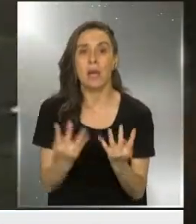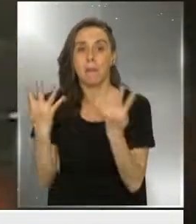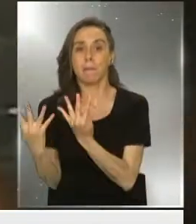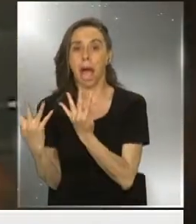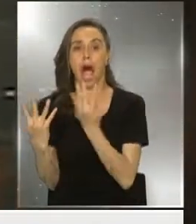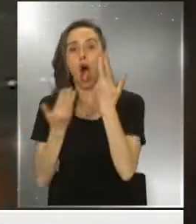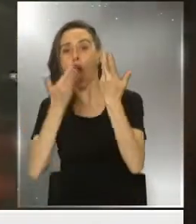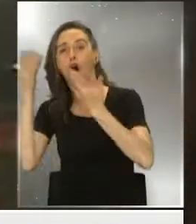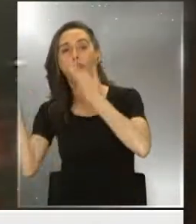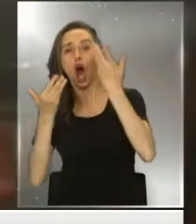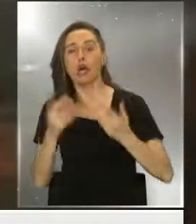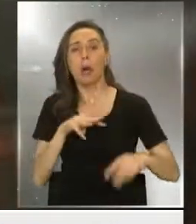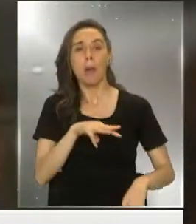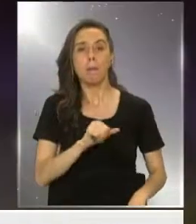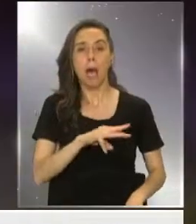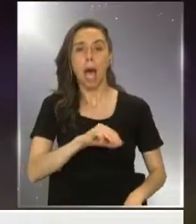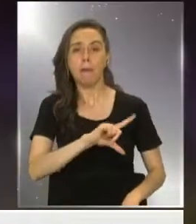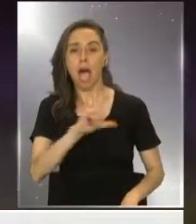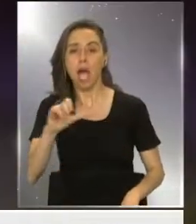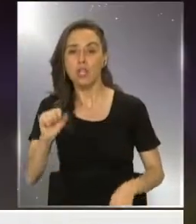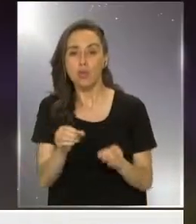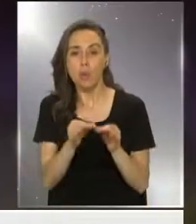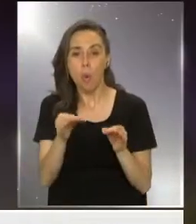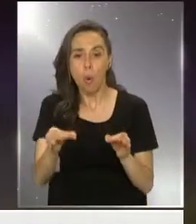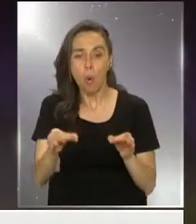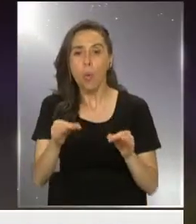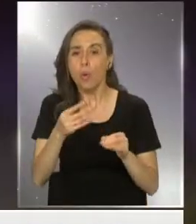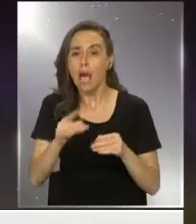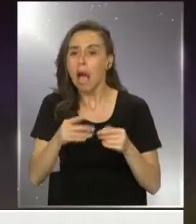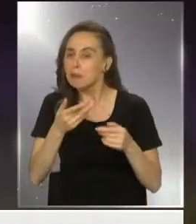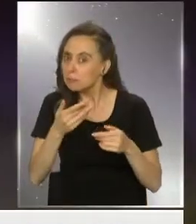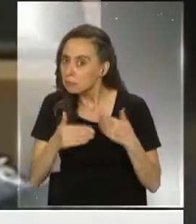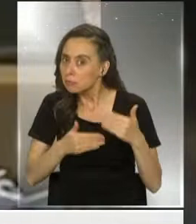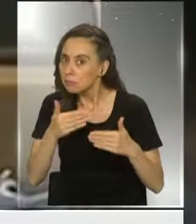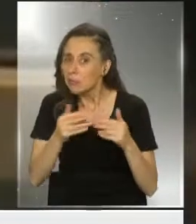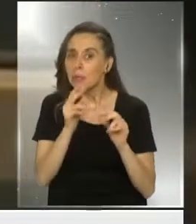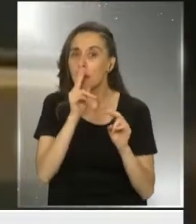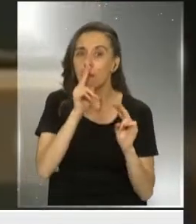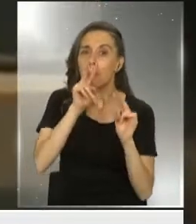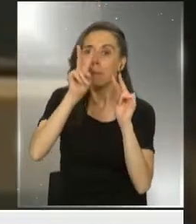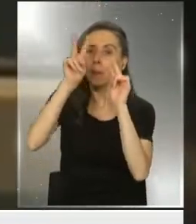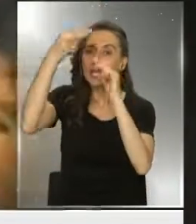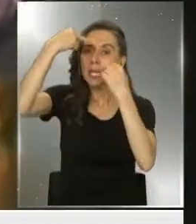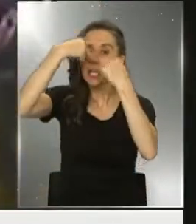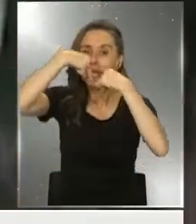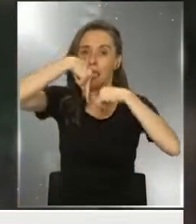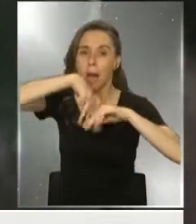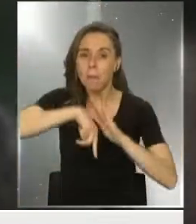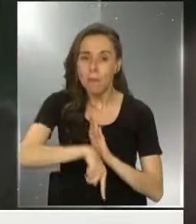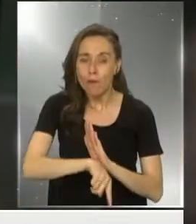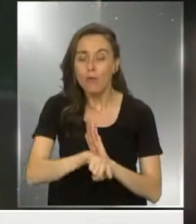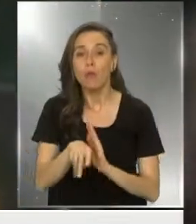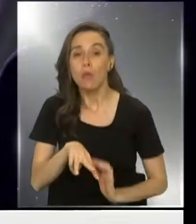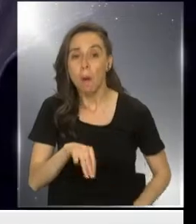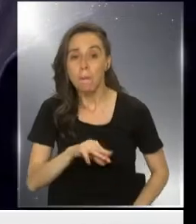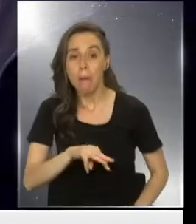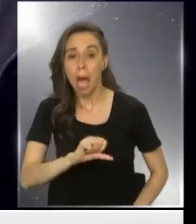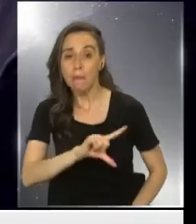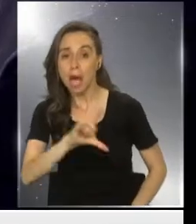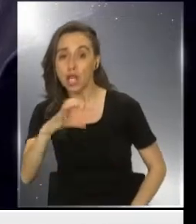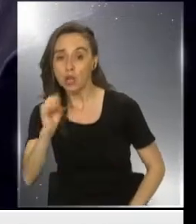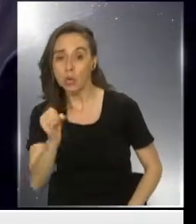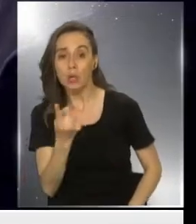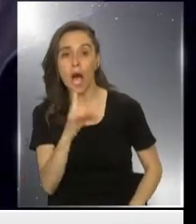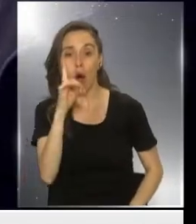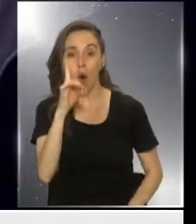Mamayuca, simiente reposado, mamayuca, mirando a lo profundo. Mamayuca también es la